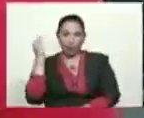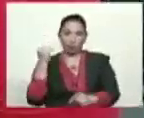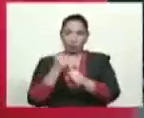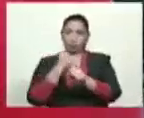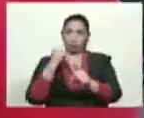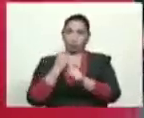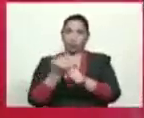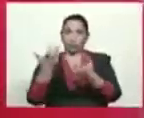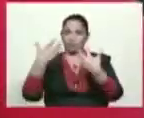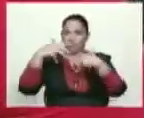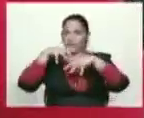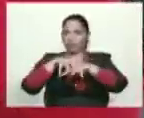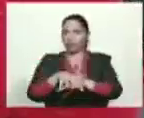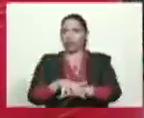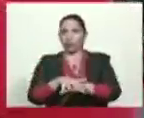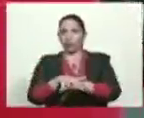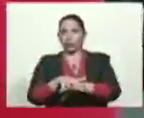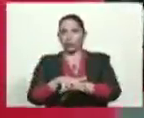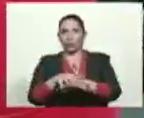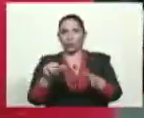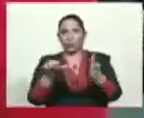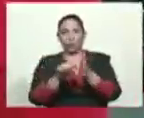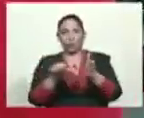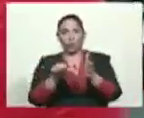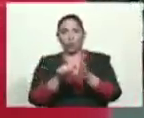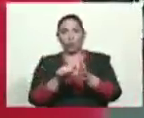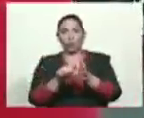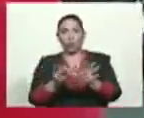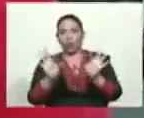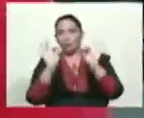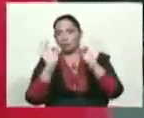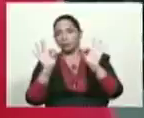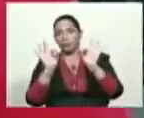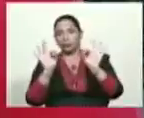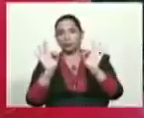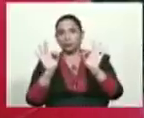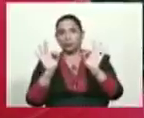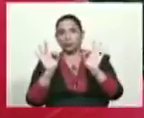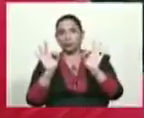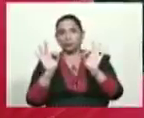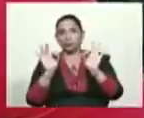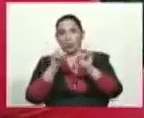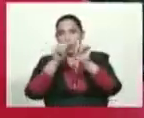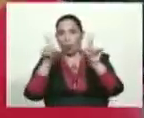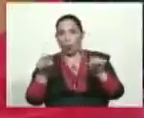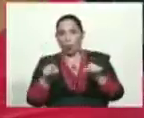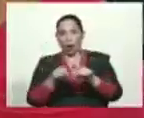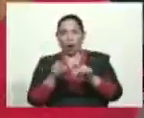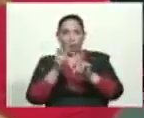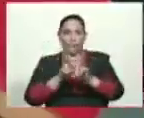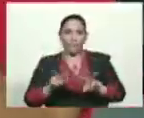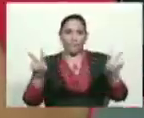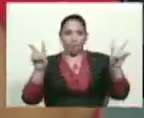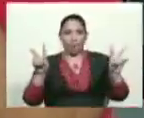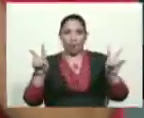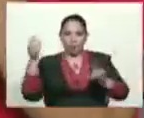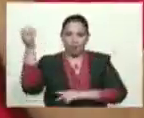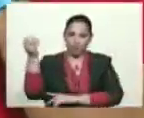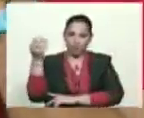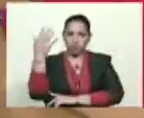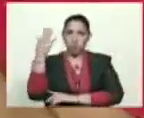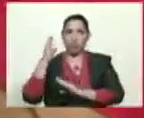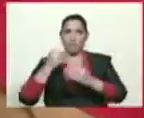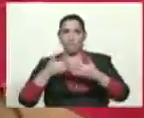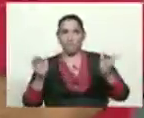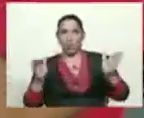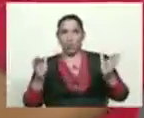articulado donde cobra especial énfasis los cuadrantes de paz el alumbrado público y el